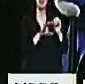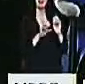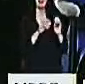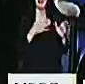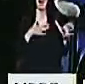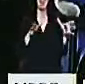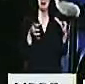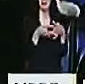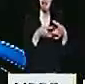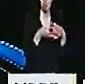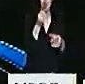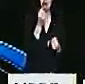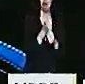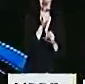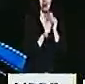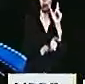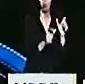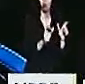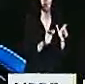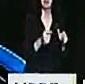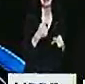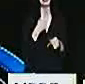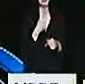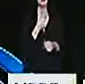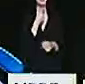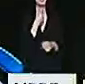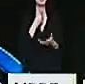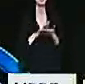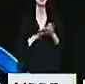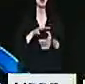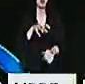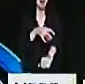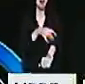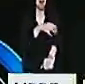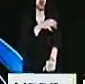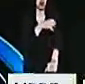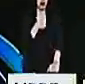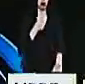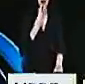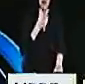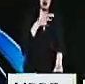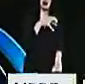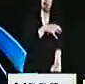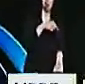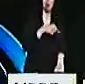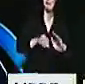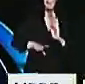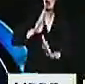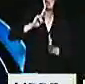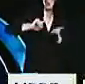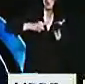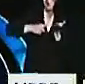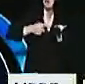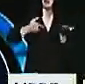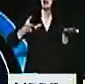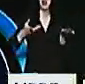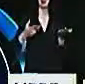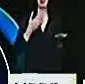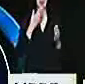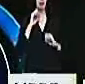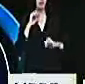capacitar a mi equipo de trabajo. Si también yo quiero que en la región en la que yo vivo haya mayor capacidad tecnológica